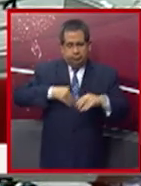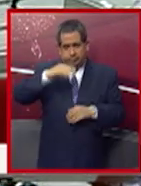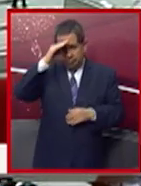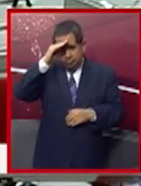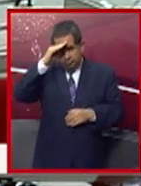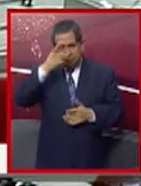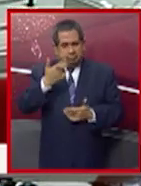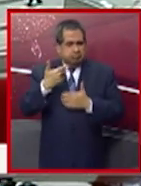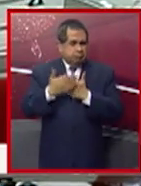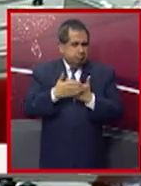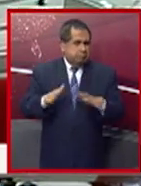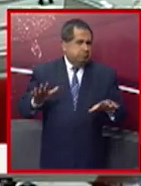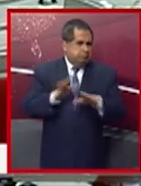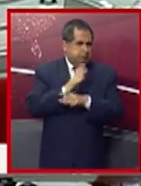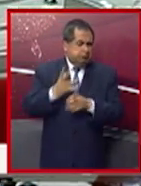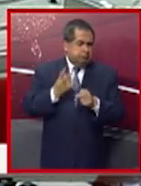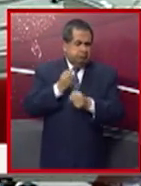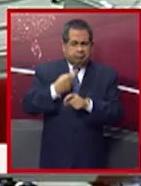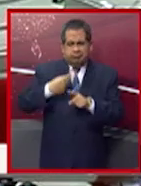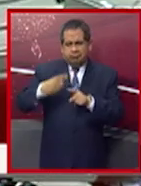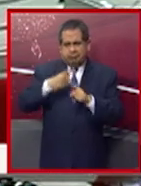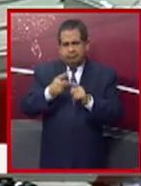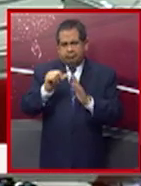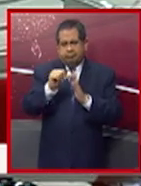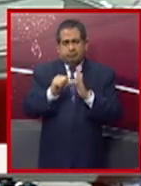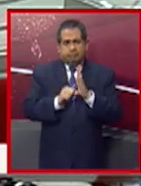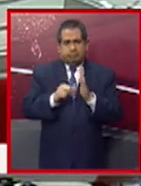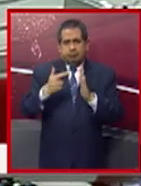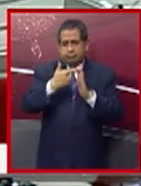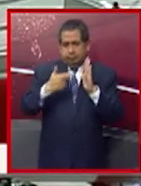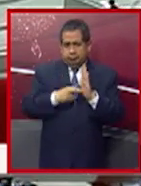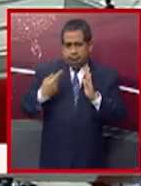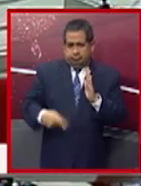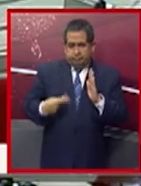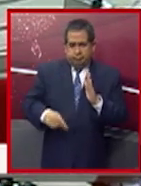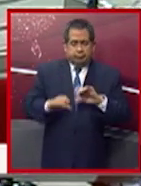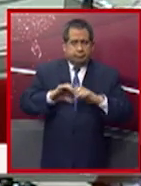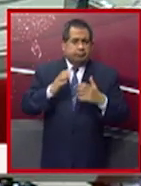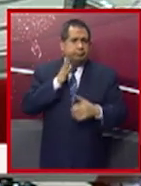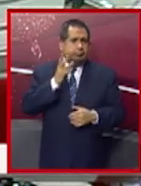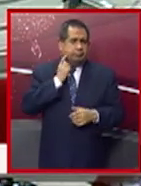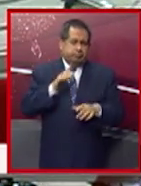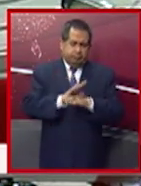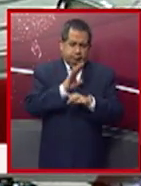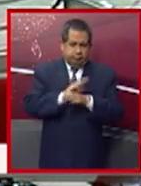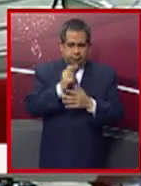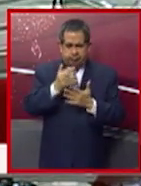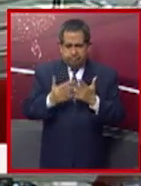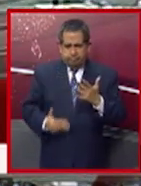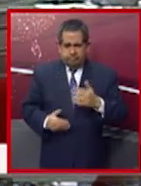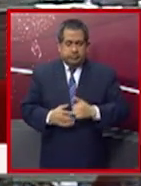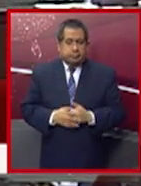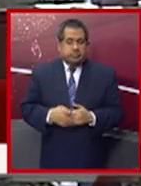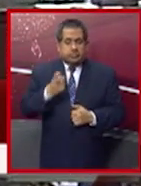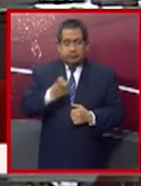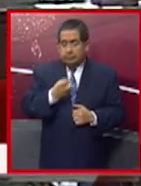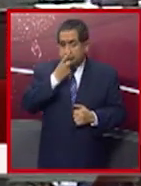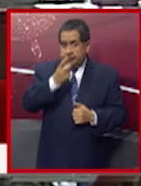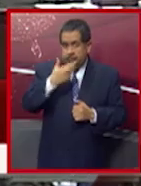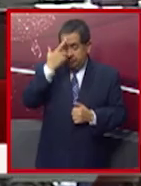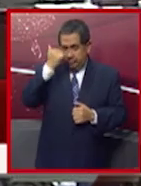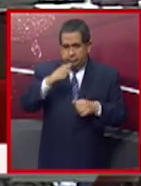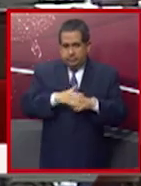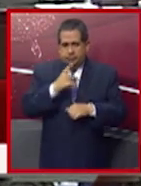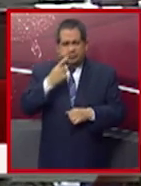por el que se reforman diversos artículos del reglamento de la Cámara de Diputados. Así se fundamentó el